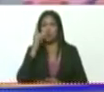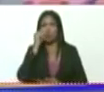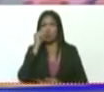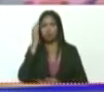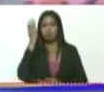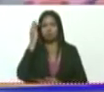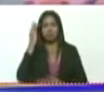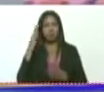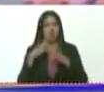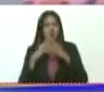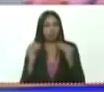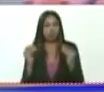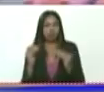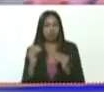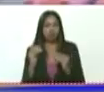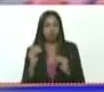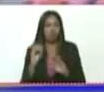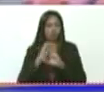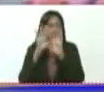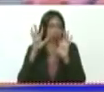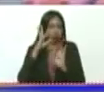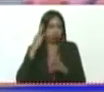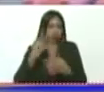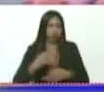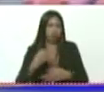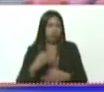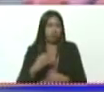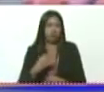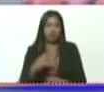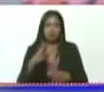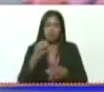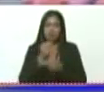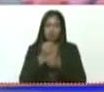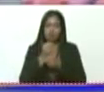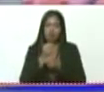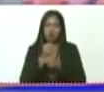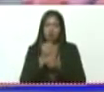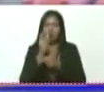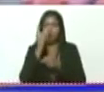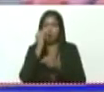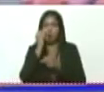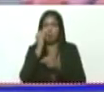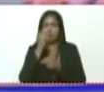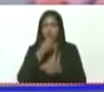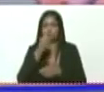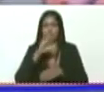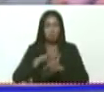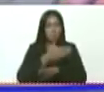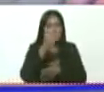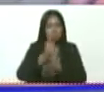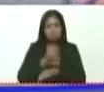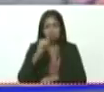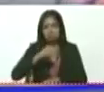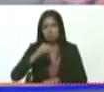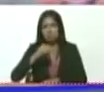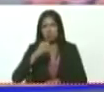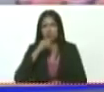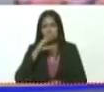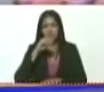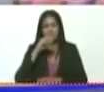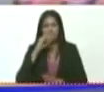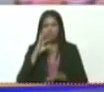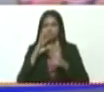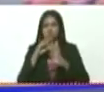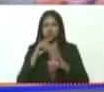todo. Y el muchacho, desde que fue capturado, se declaró culpable y habló y